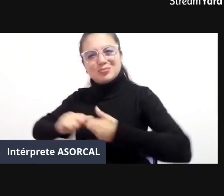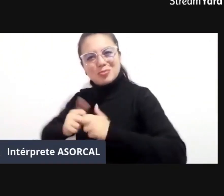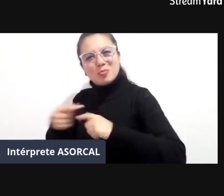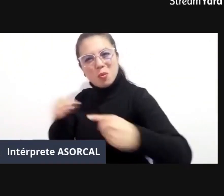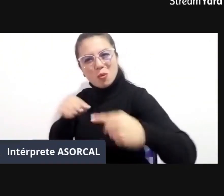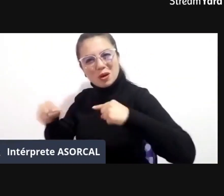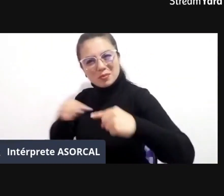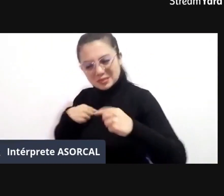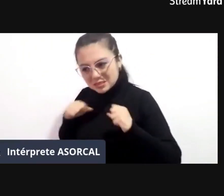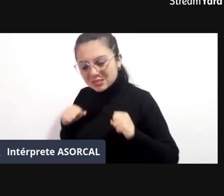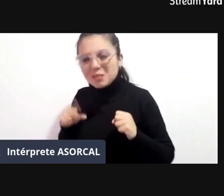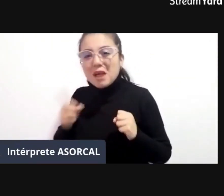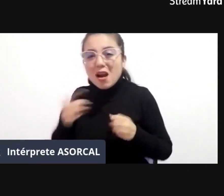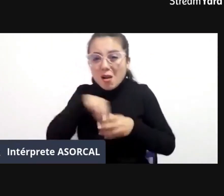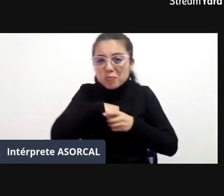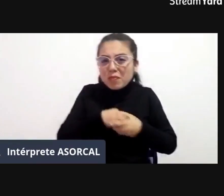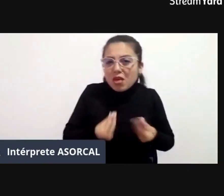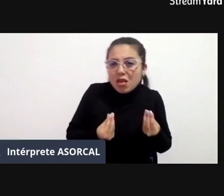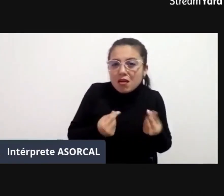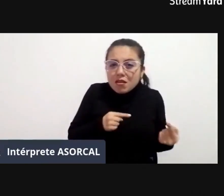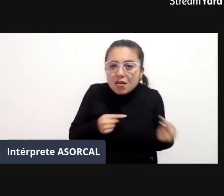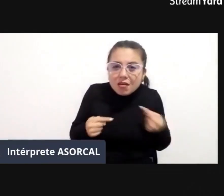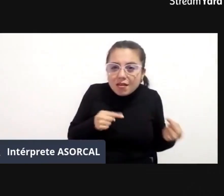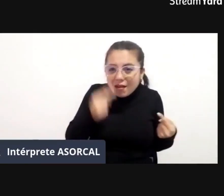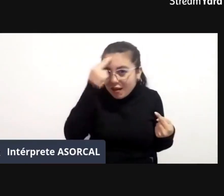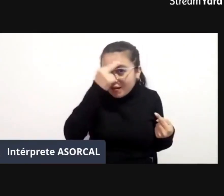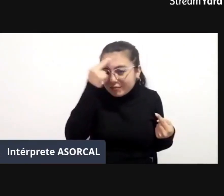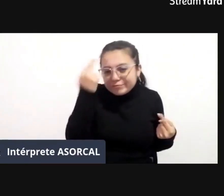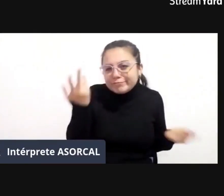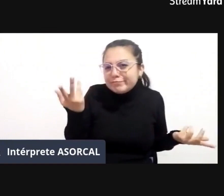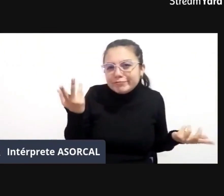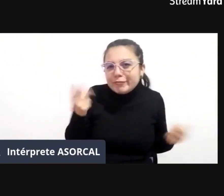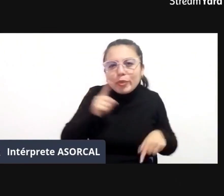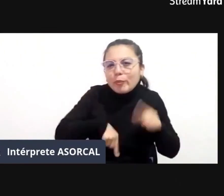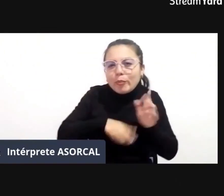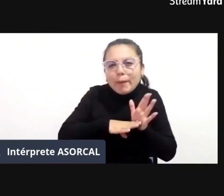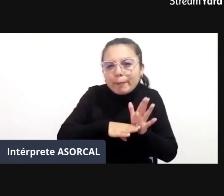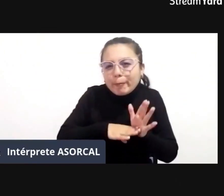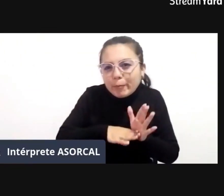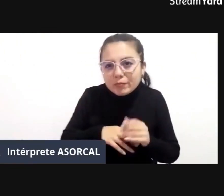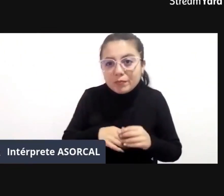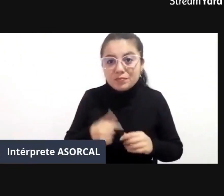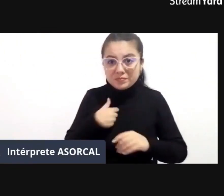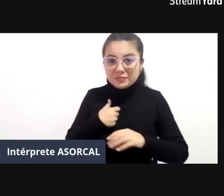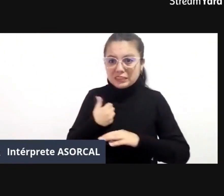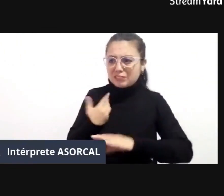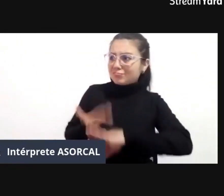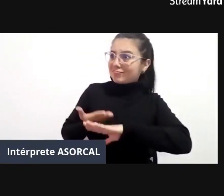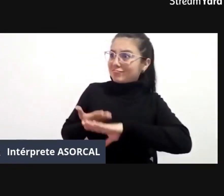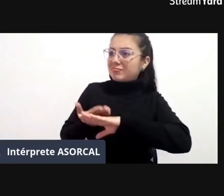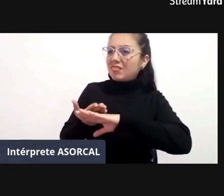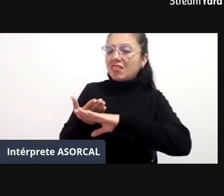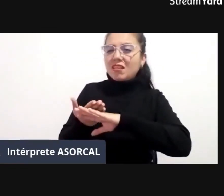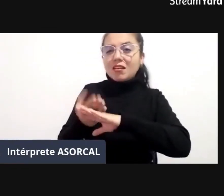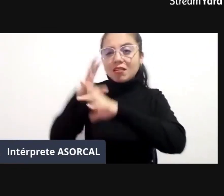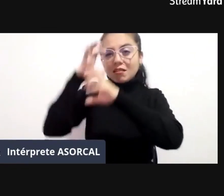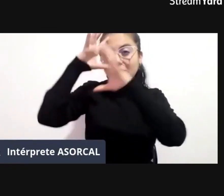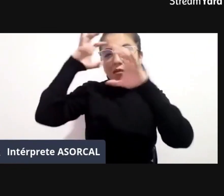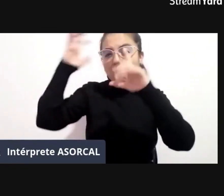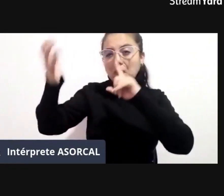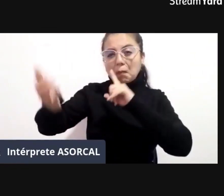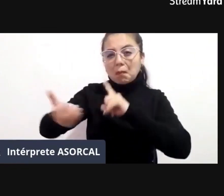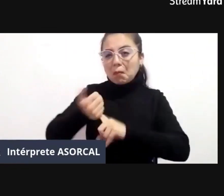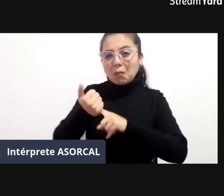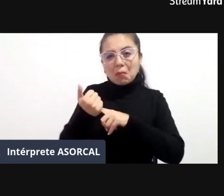divisiones internas no se lo permitieron. Sus opciones se transformaron en propuestas utópicas que terminaron por ganar la adhesión de las